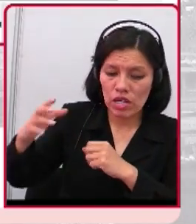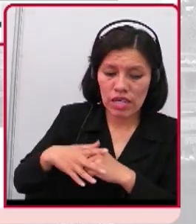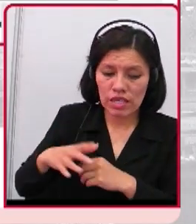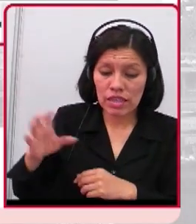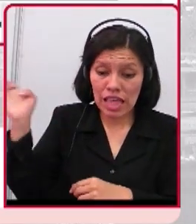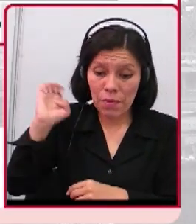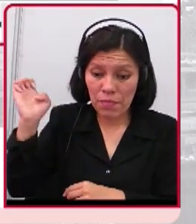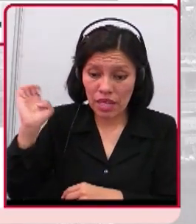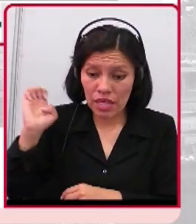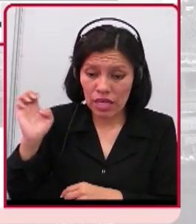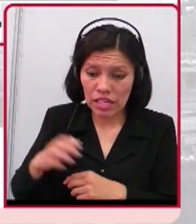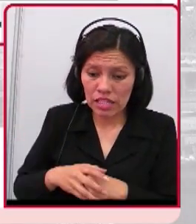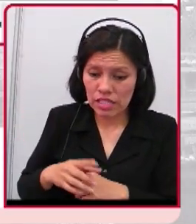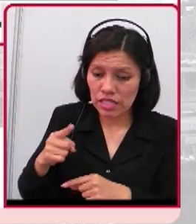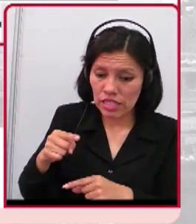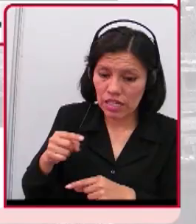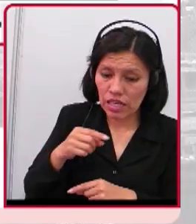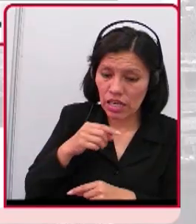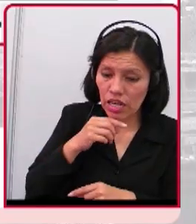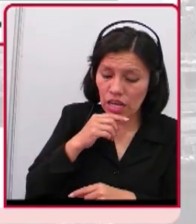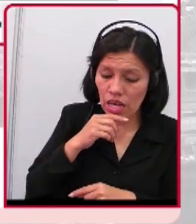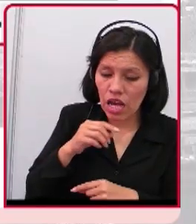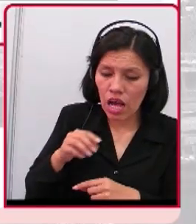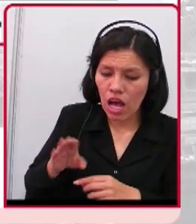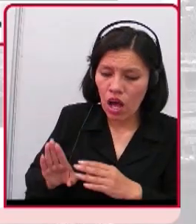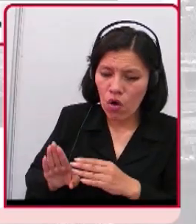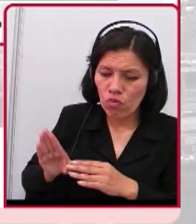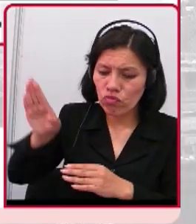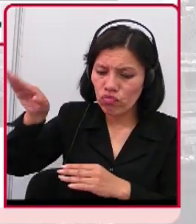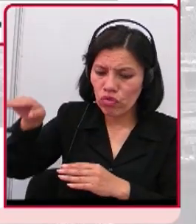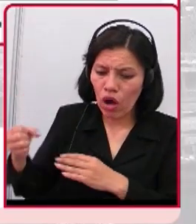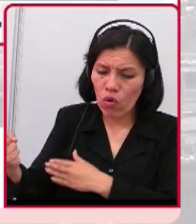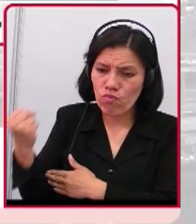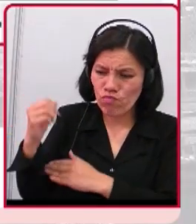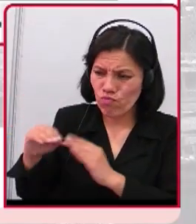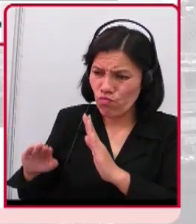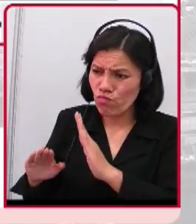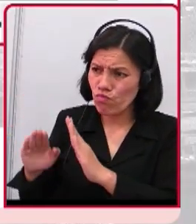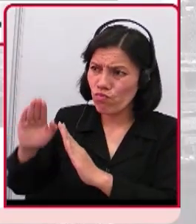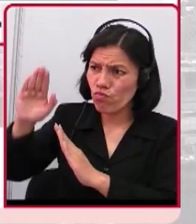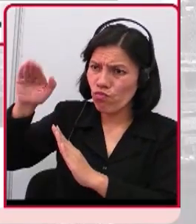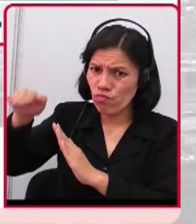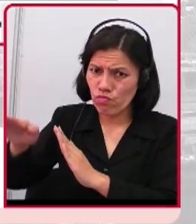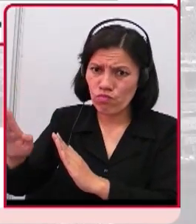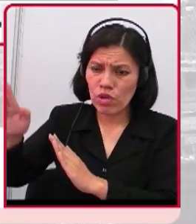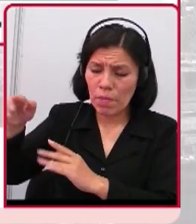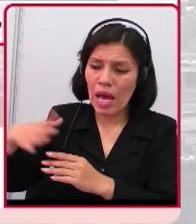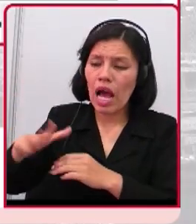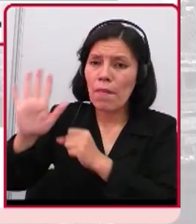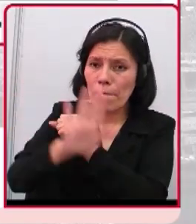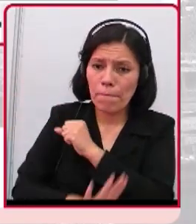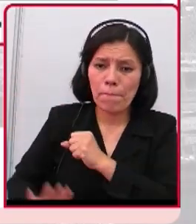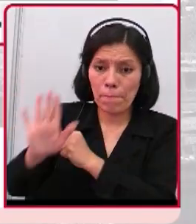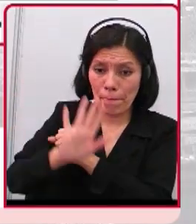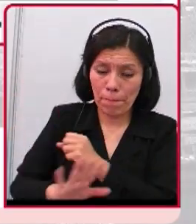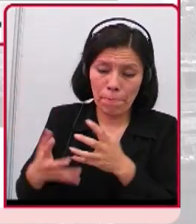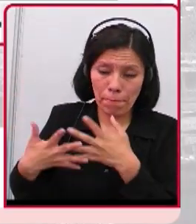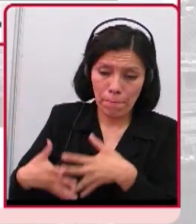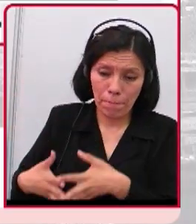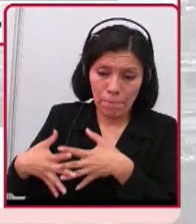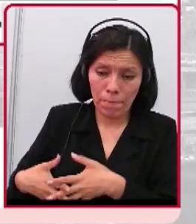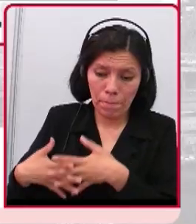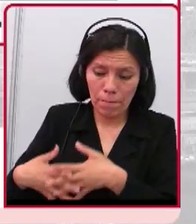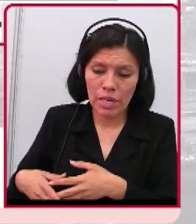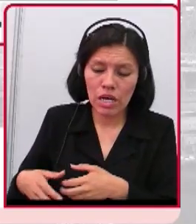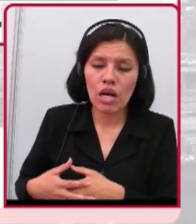que el sistema experto aumenta el flujo de la descarga para obviamente aliviar y proteger al equipo. Y luego de esto pasamos a